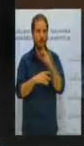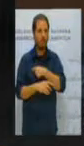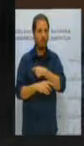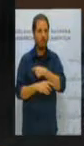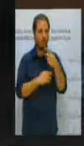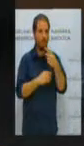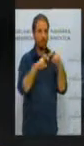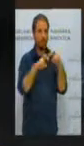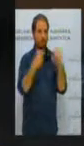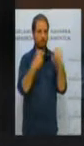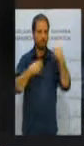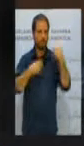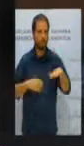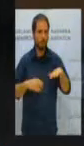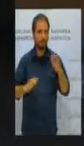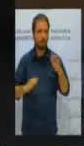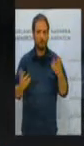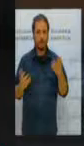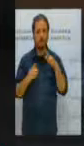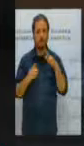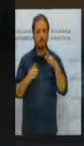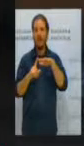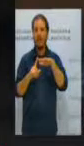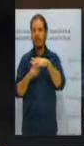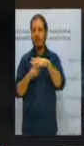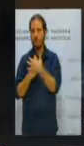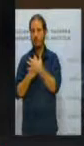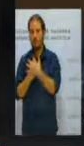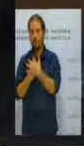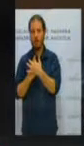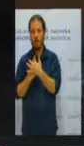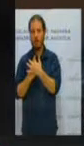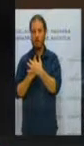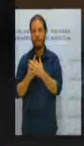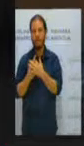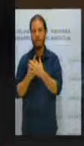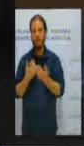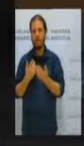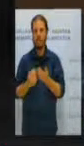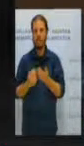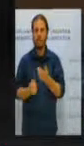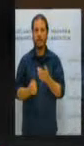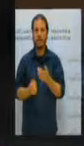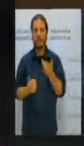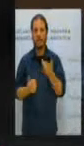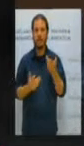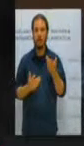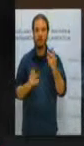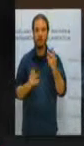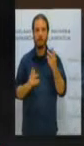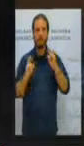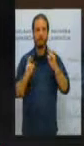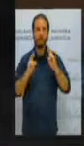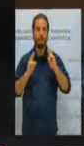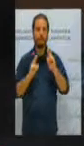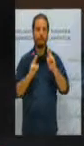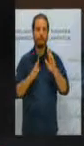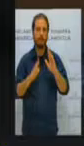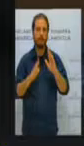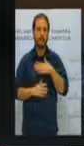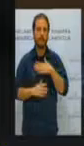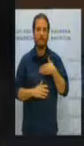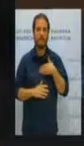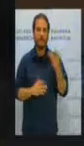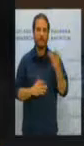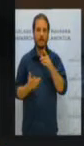situación y los anhelos de la localidad de Arcoyen,